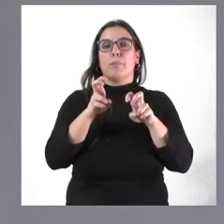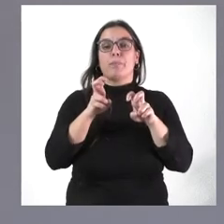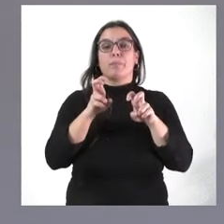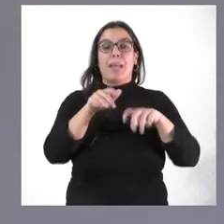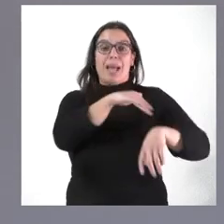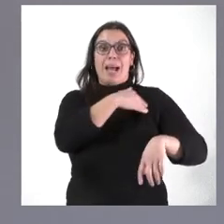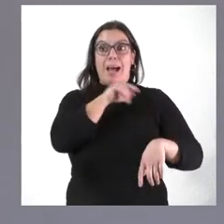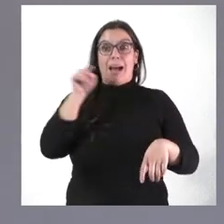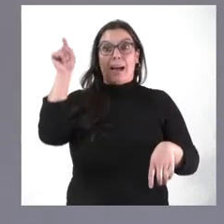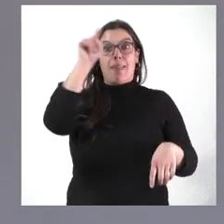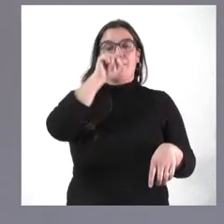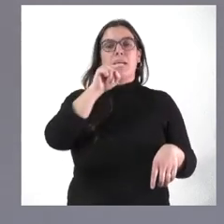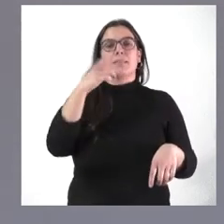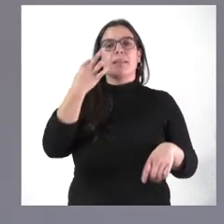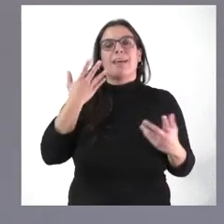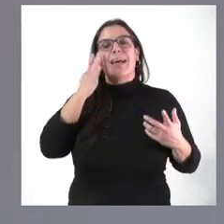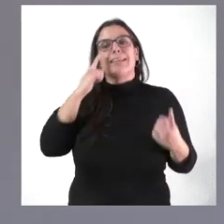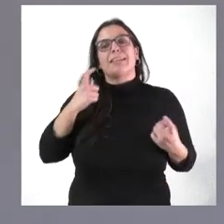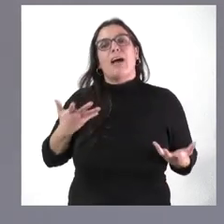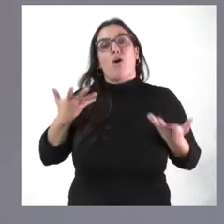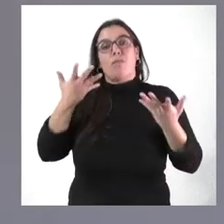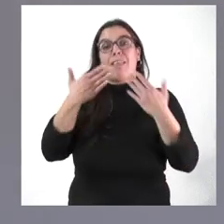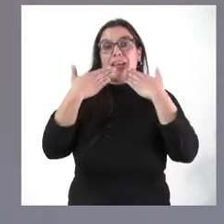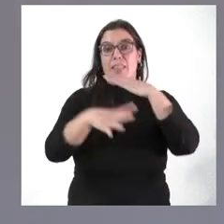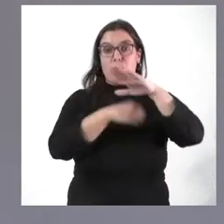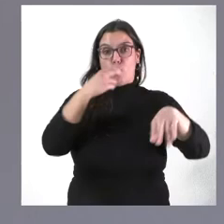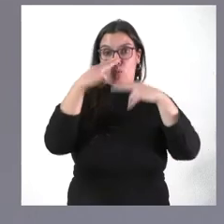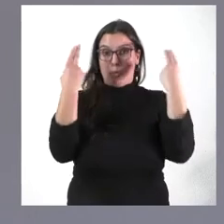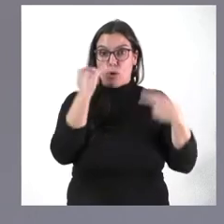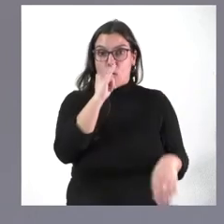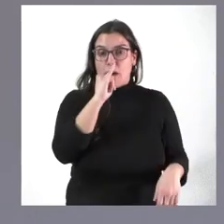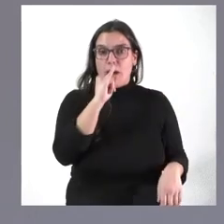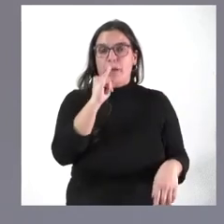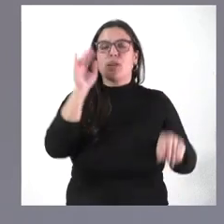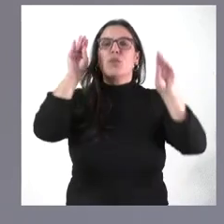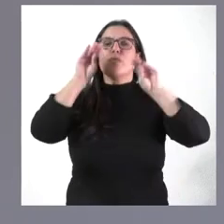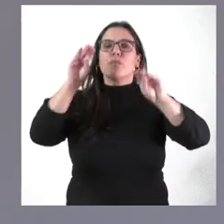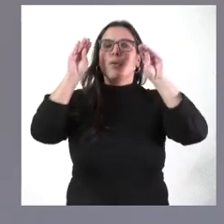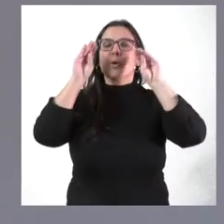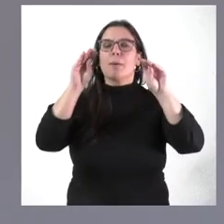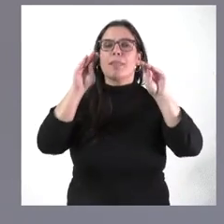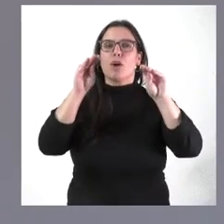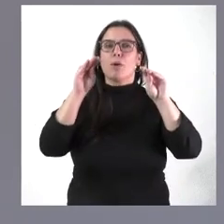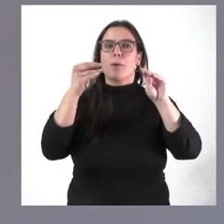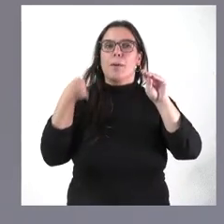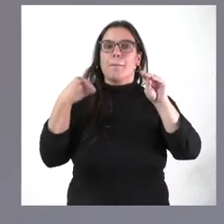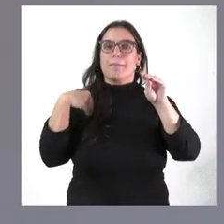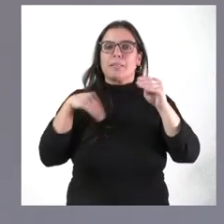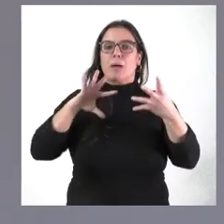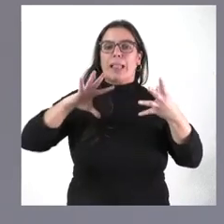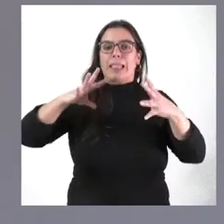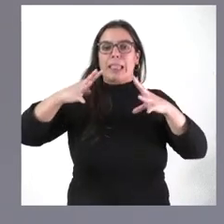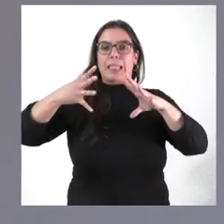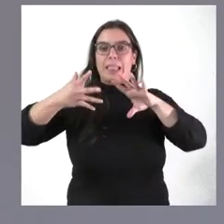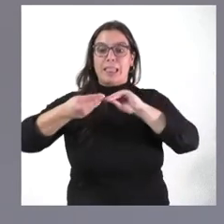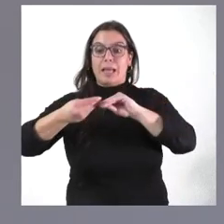procuren ofrecer a través de estos fondos públicos de los que disponemos una formación que se asemeje cada día más a lo